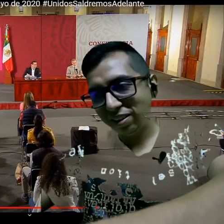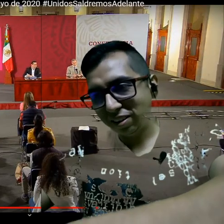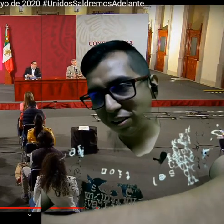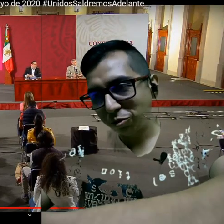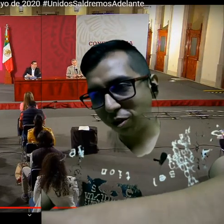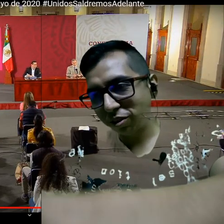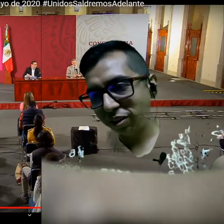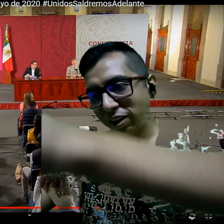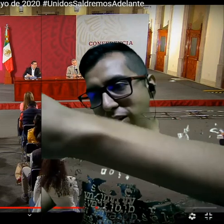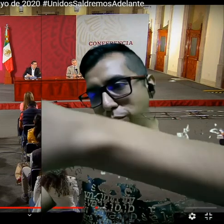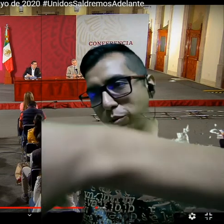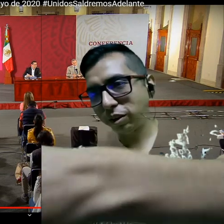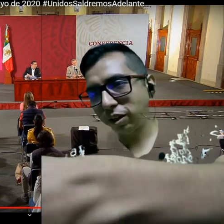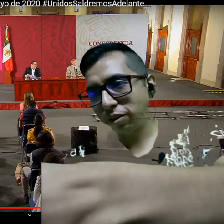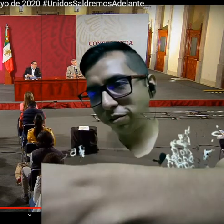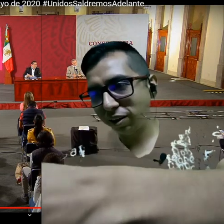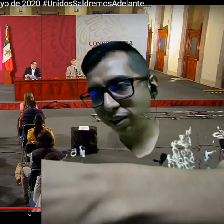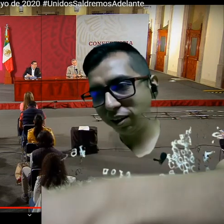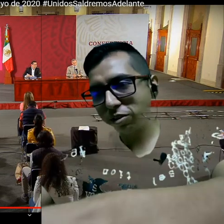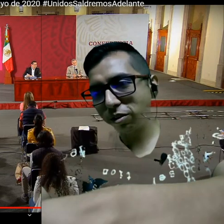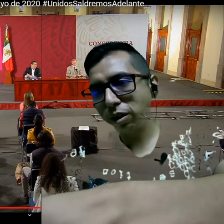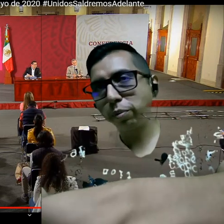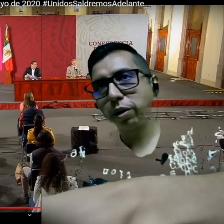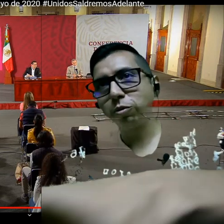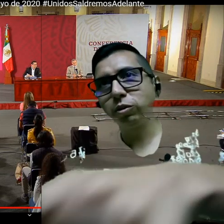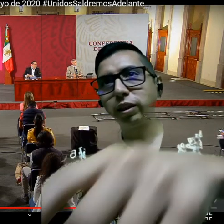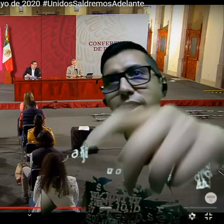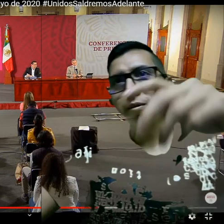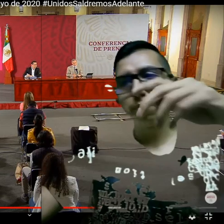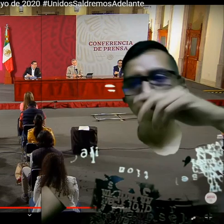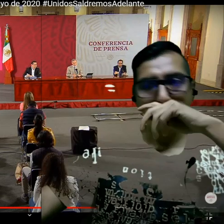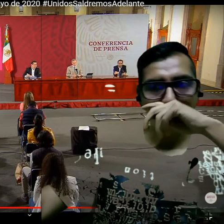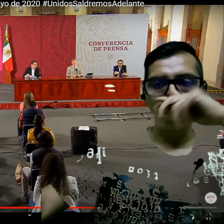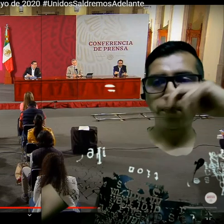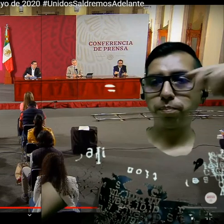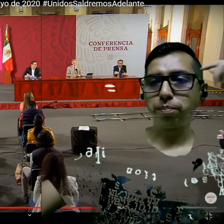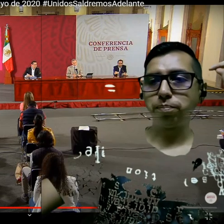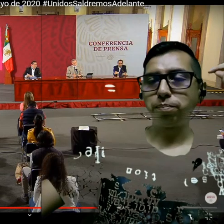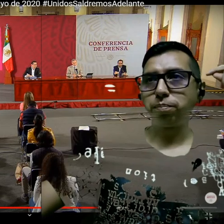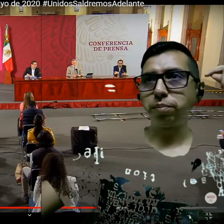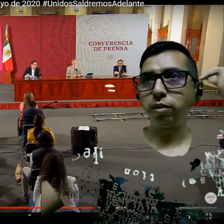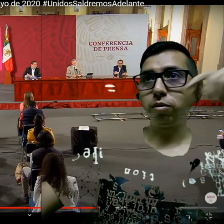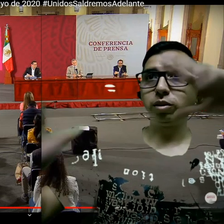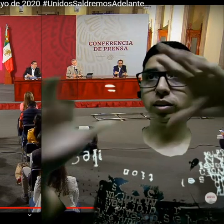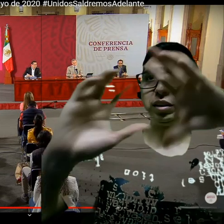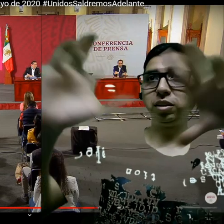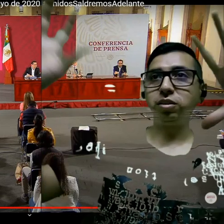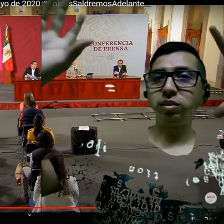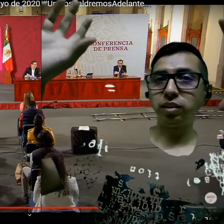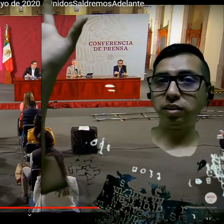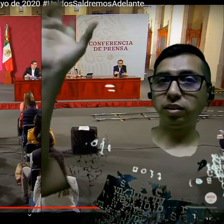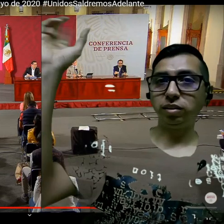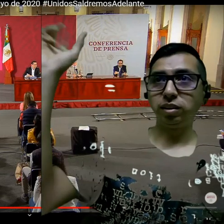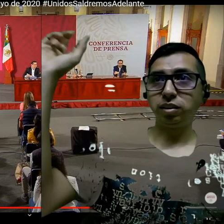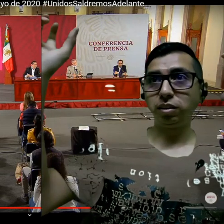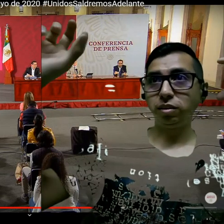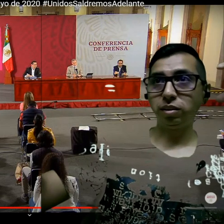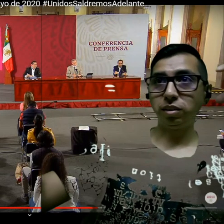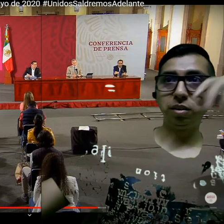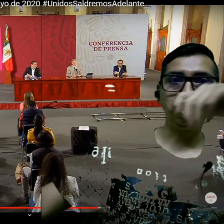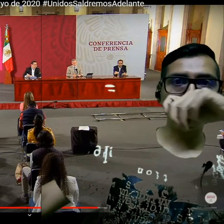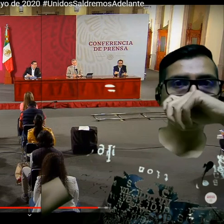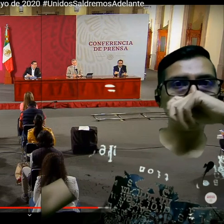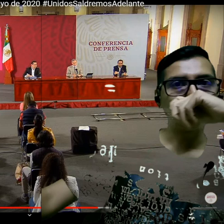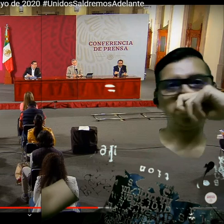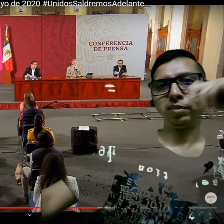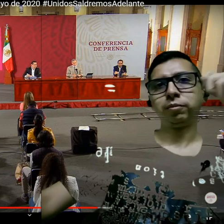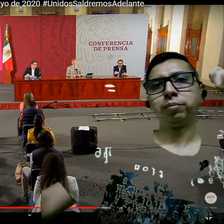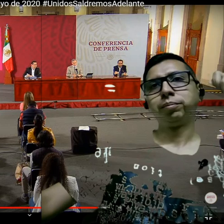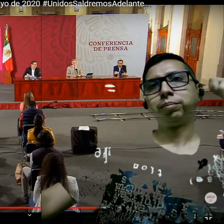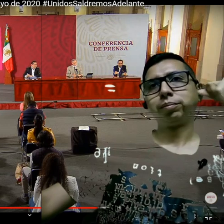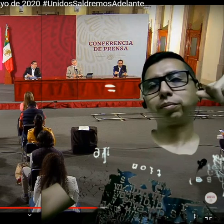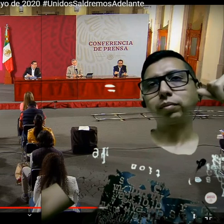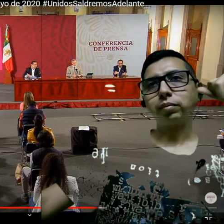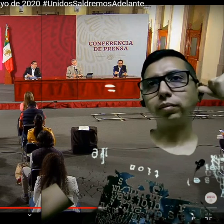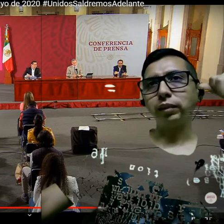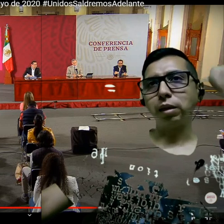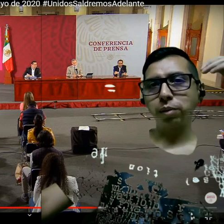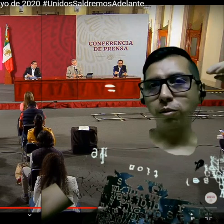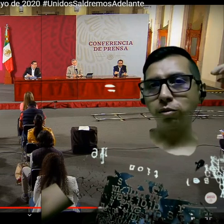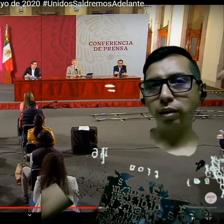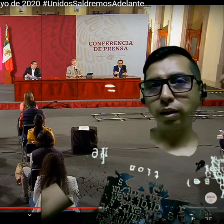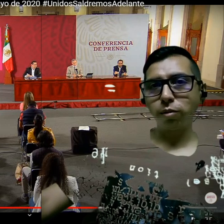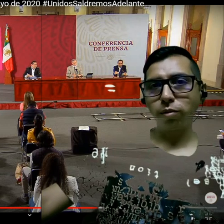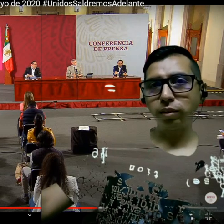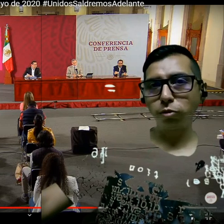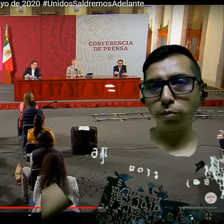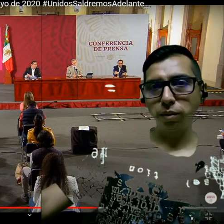Ahí su error de la reportera fue que hizo la pregunta, pero luego se siguió.